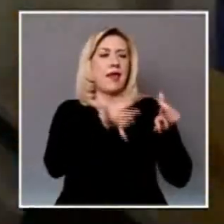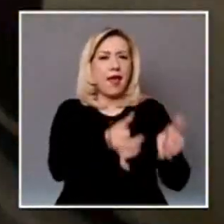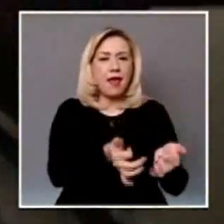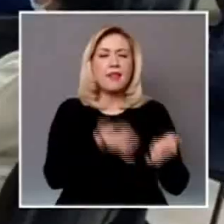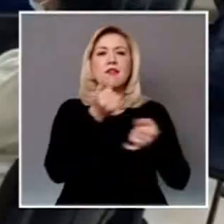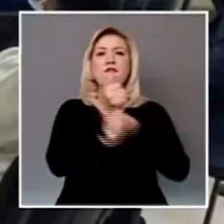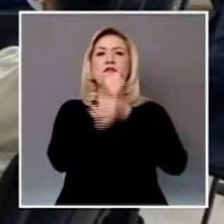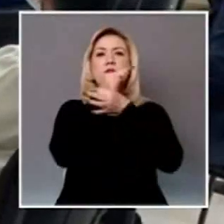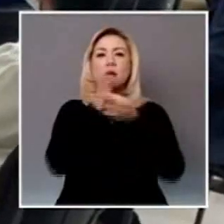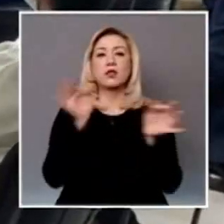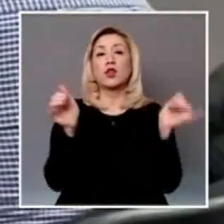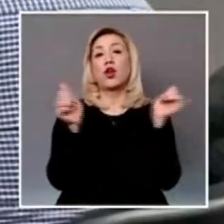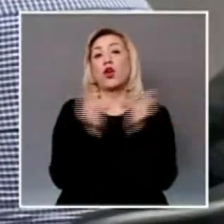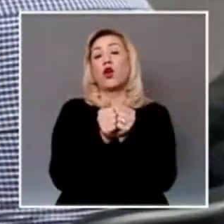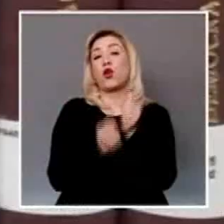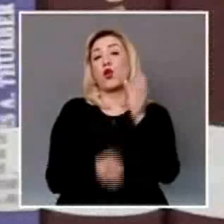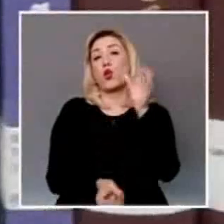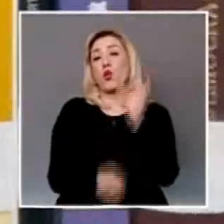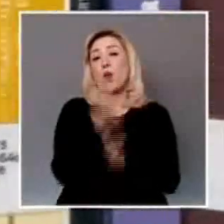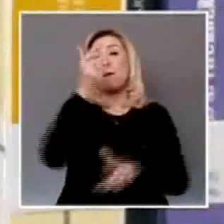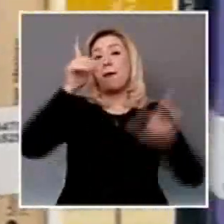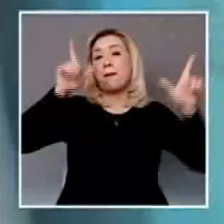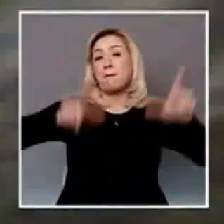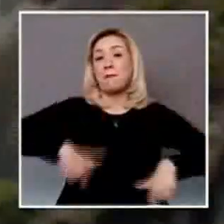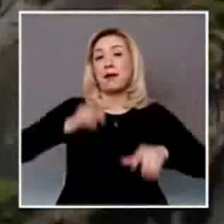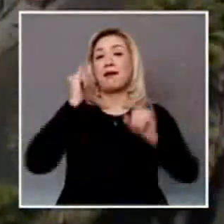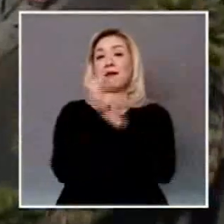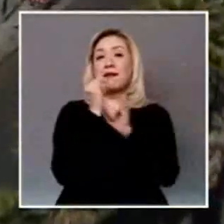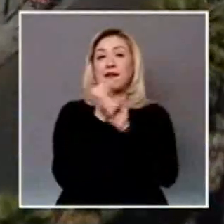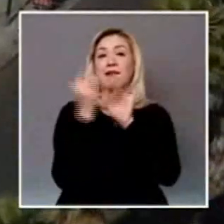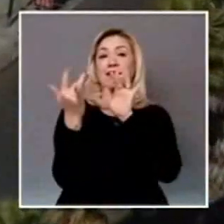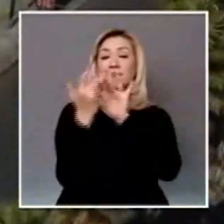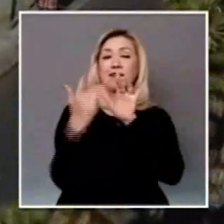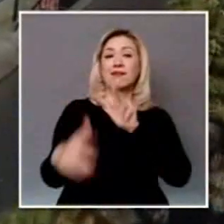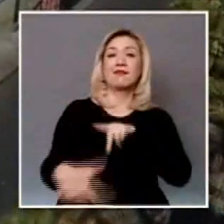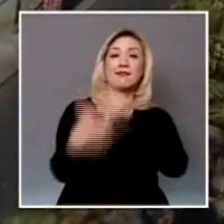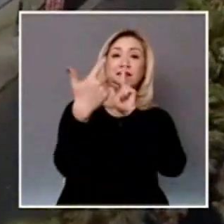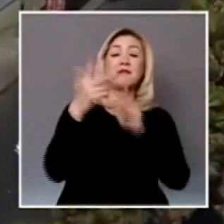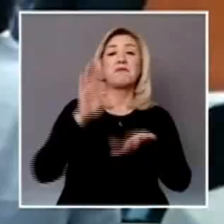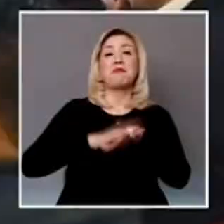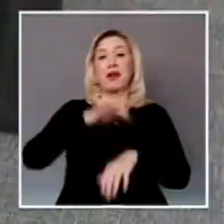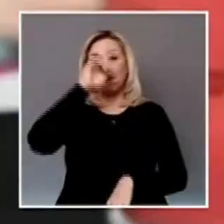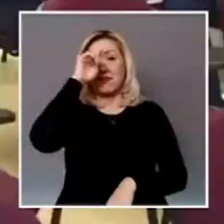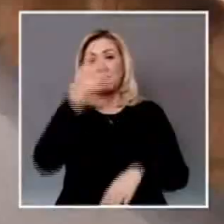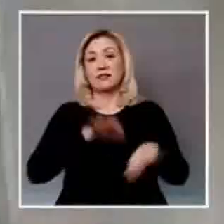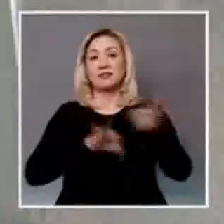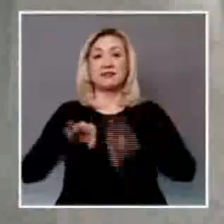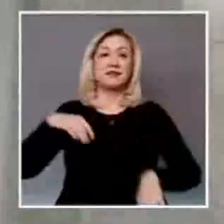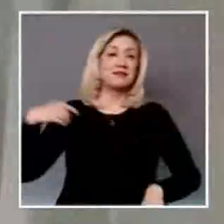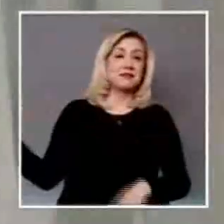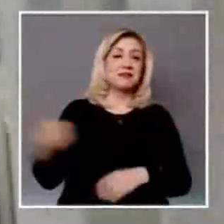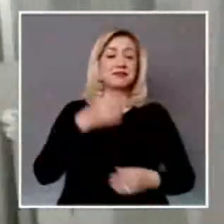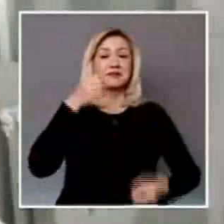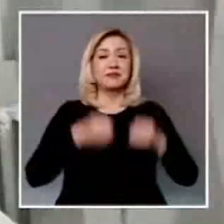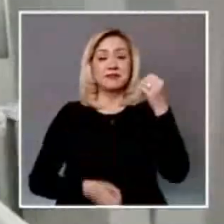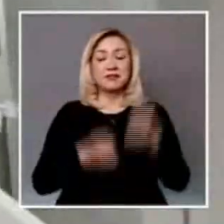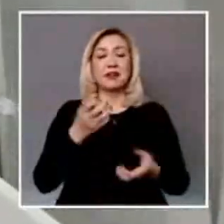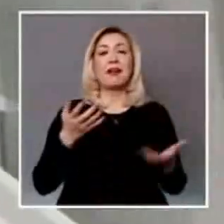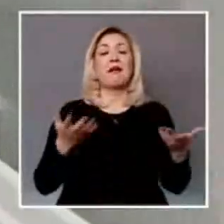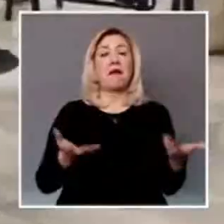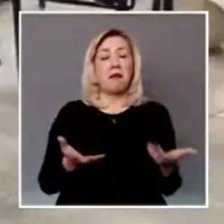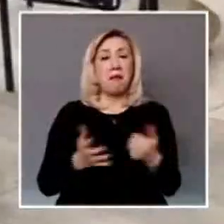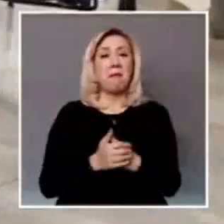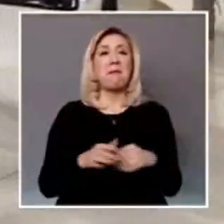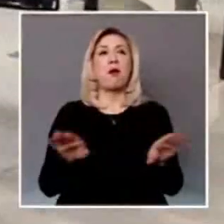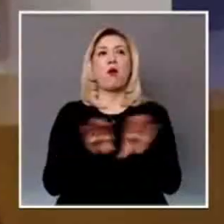de gestión judicial, lo que facilitará el funcionamiento de los órganos jurisdiccionales, el seguimiento de las políticas